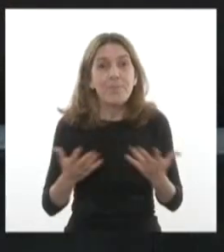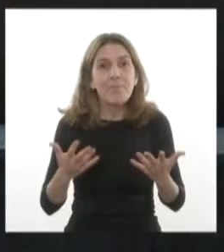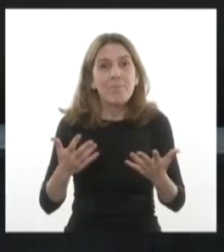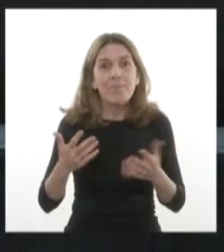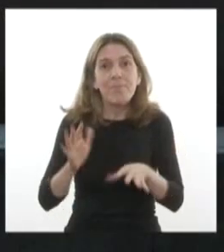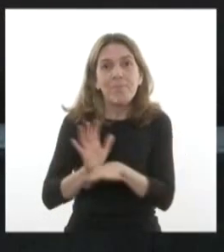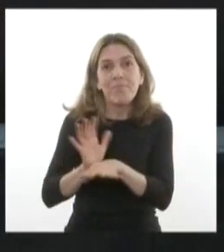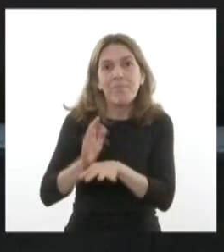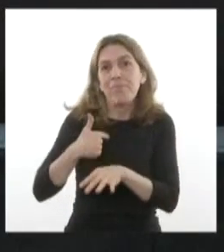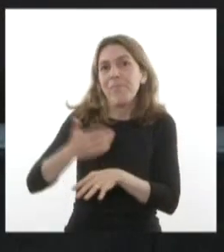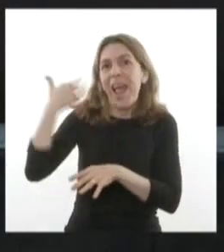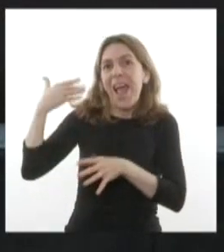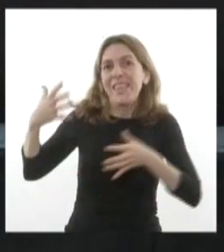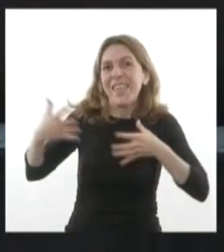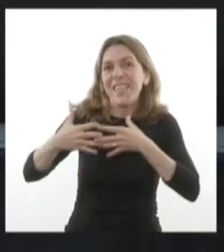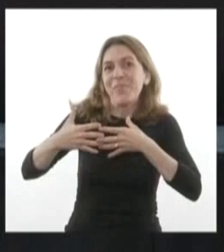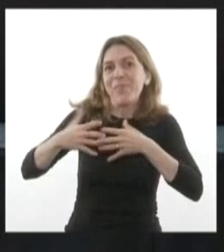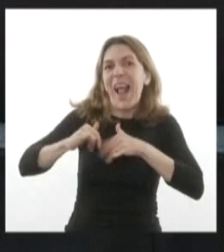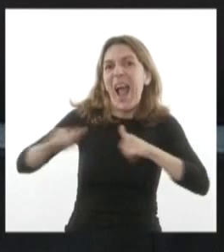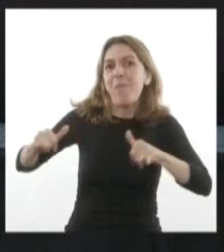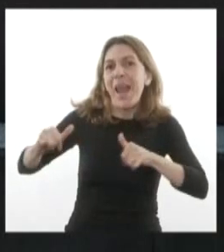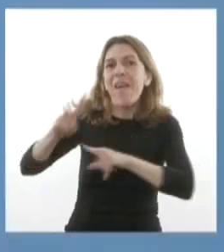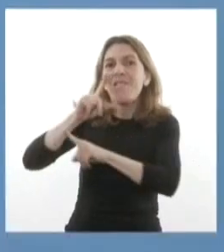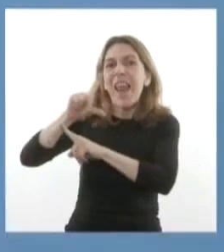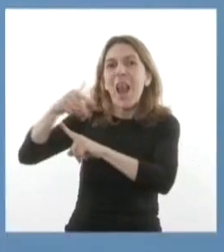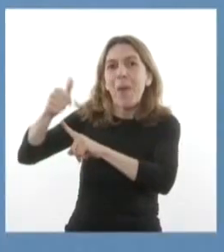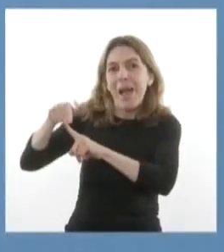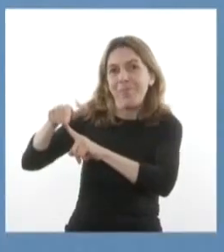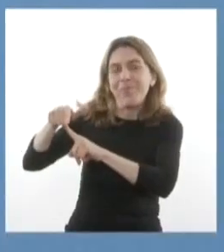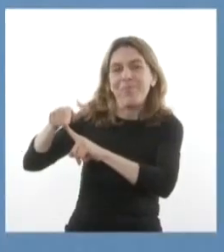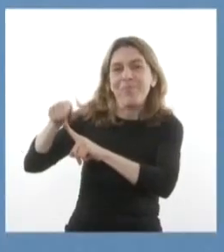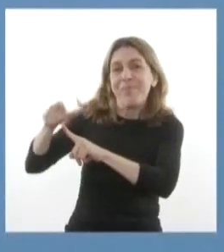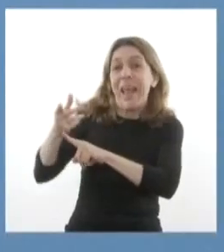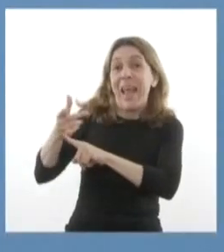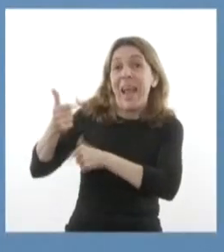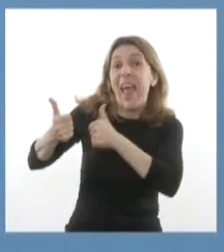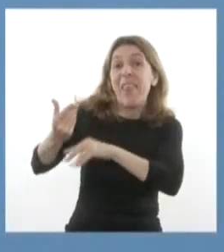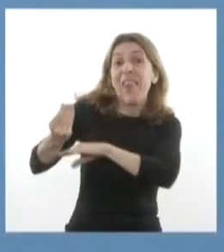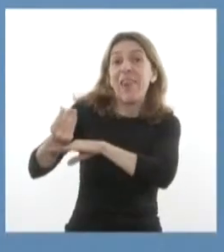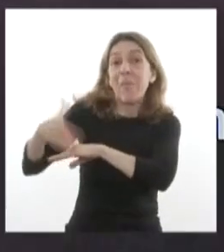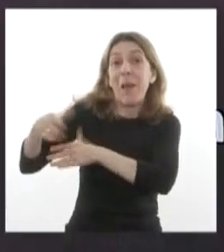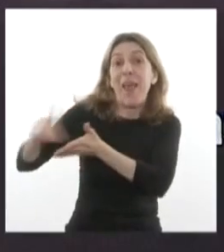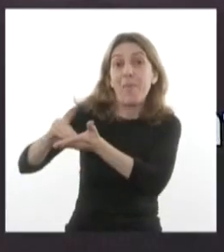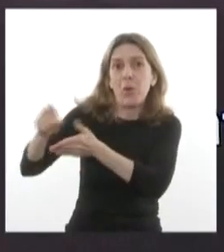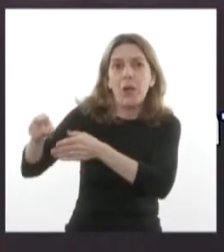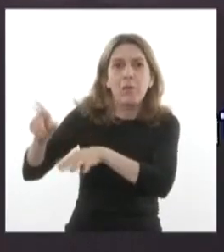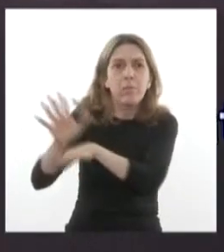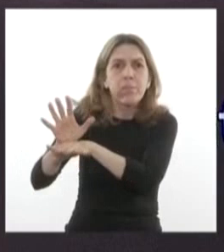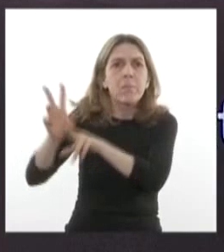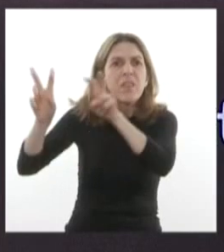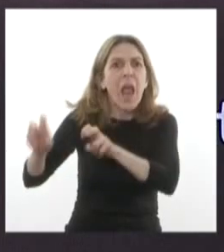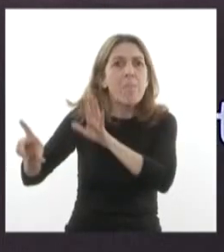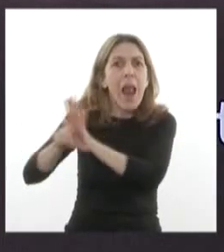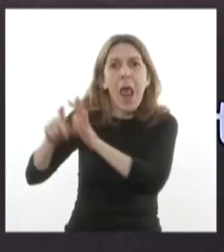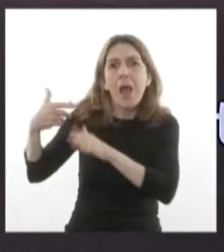estábamos enfrentando una campaña donde Vilma era nuestra candidata a diputada y hacía campaña con la ley del matrimonio igualitario, que en